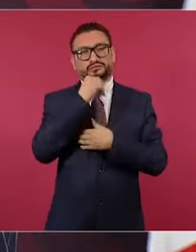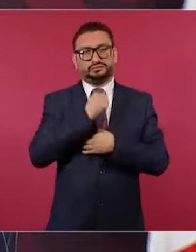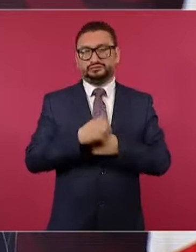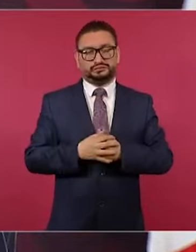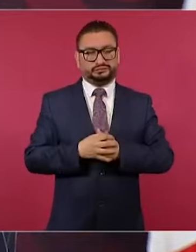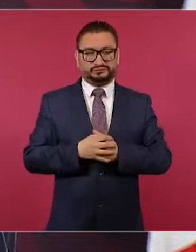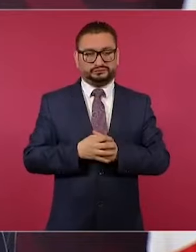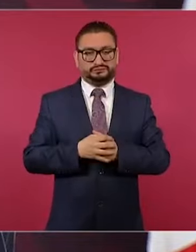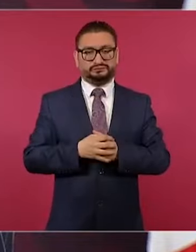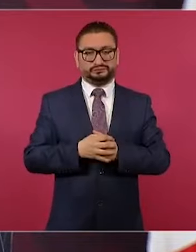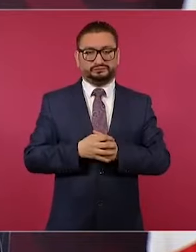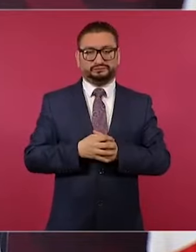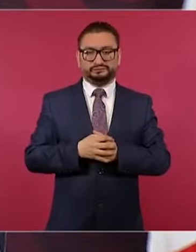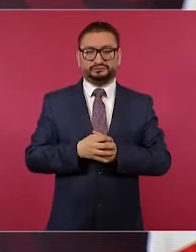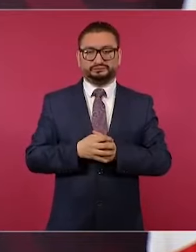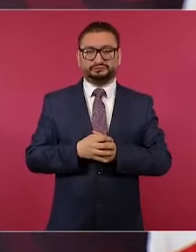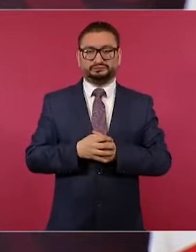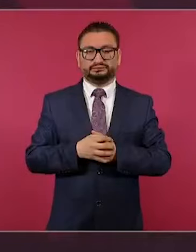¿Sí?